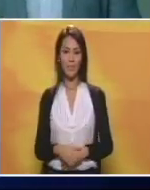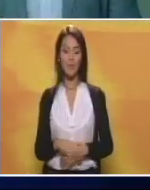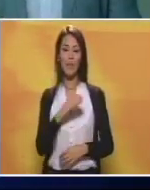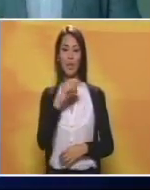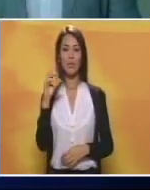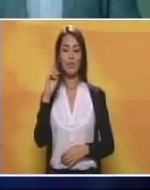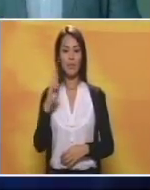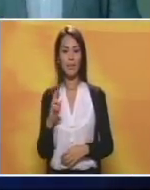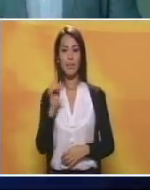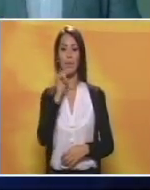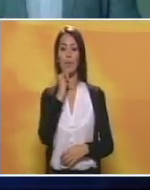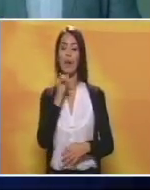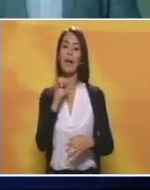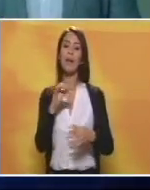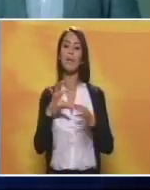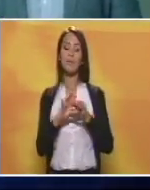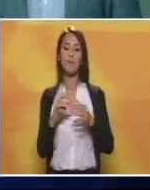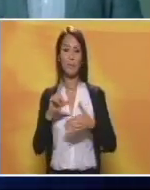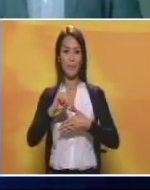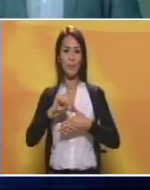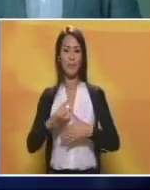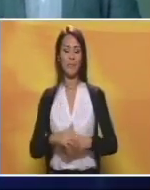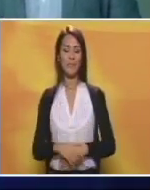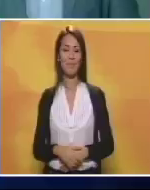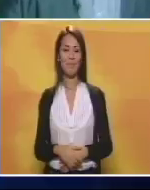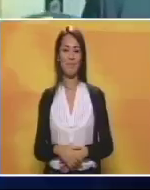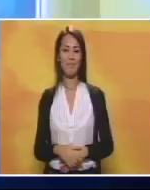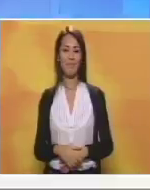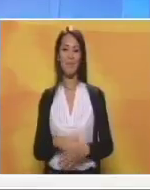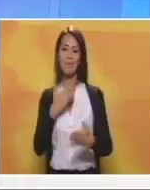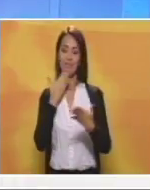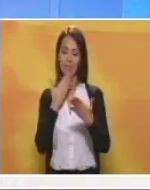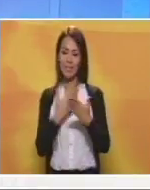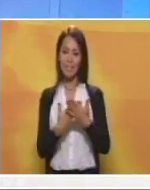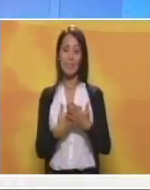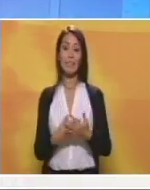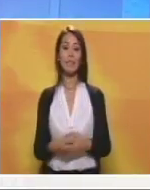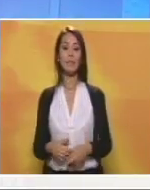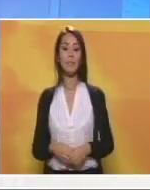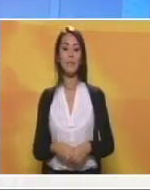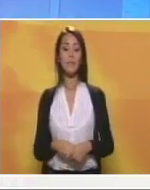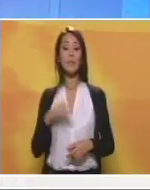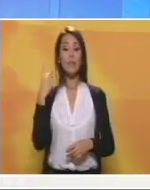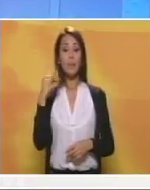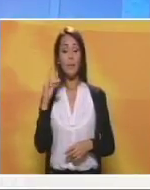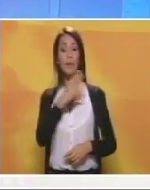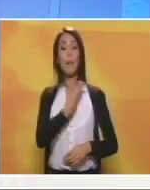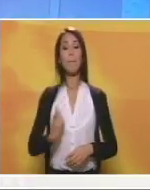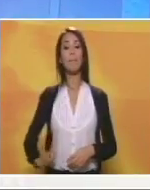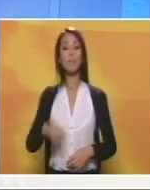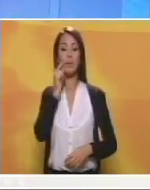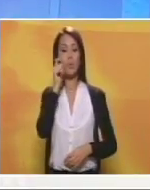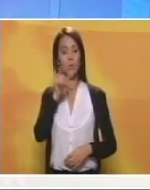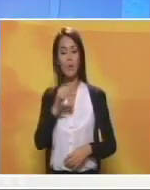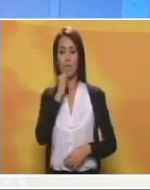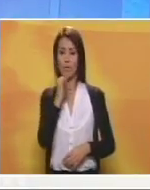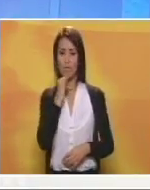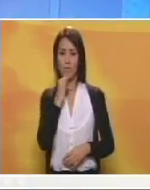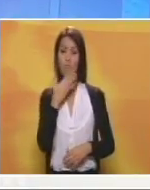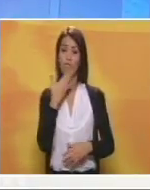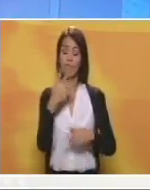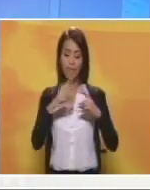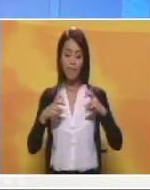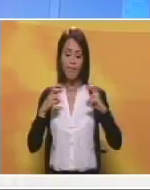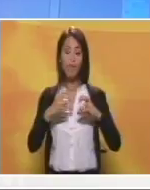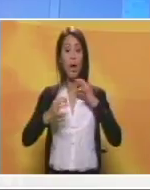Rica, para la Alianza Informativa Latinoamericana. Gracias, Álvaro. Continuamos con más. En Bolivia, el presidente Evo Morales anunció que pedirá una